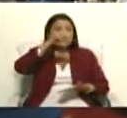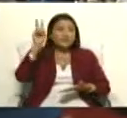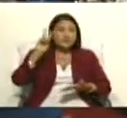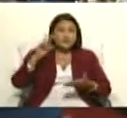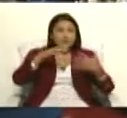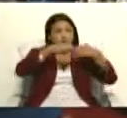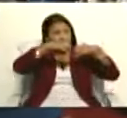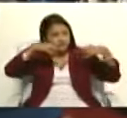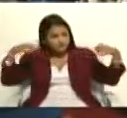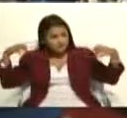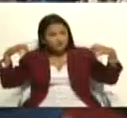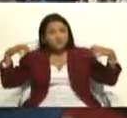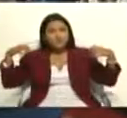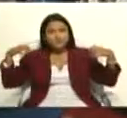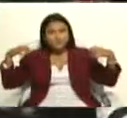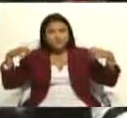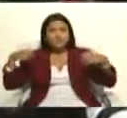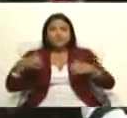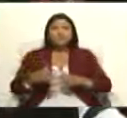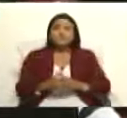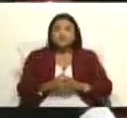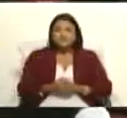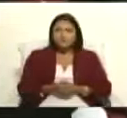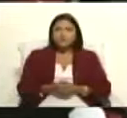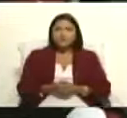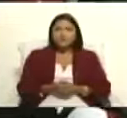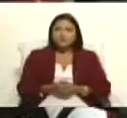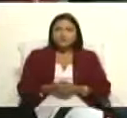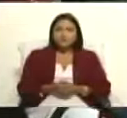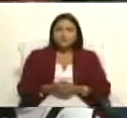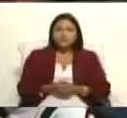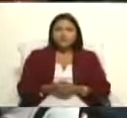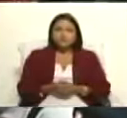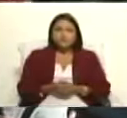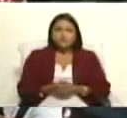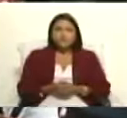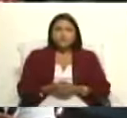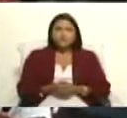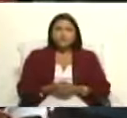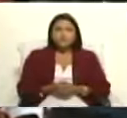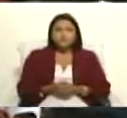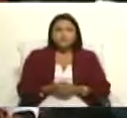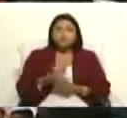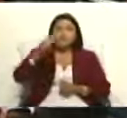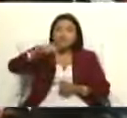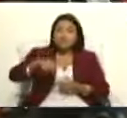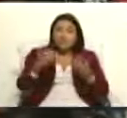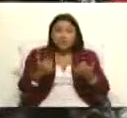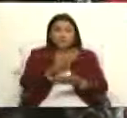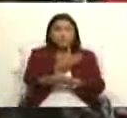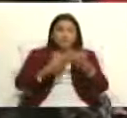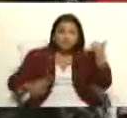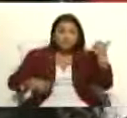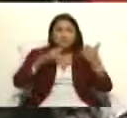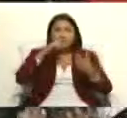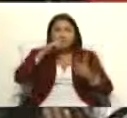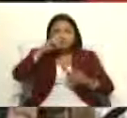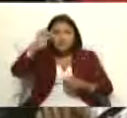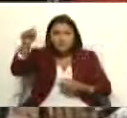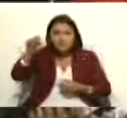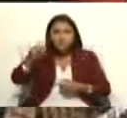estado no había quien reclamara Hoy No hoy hay un jefe de estado el presidente Nicolás maduro y un pueblo